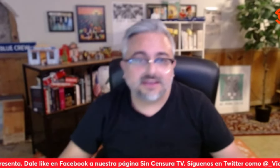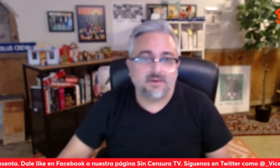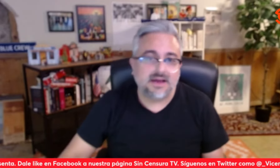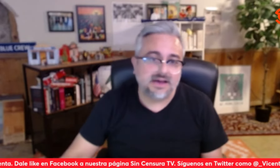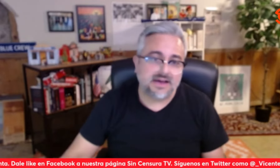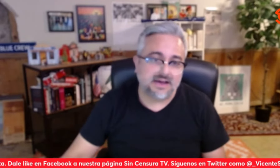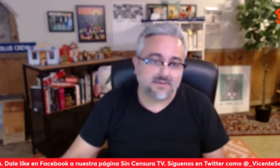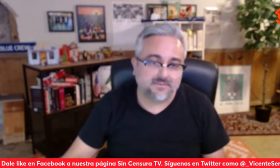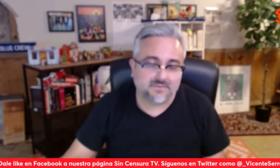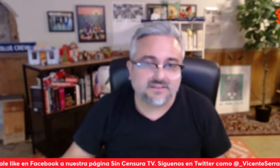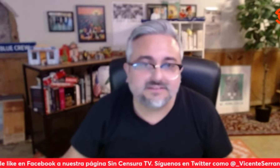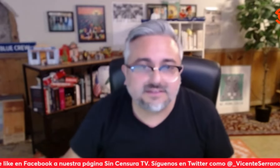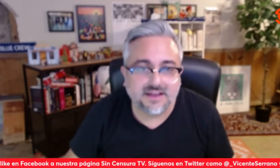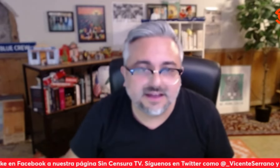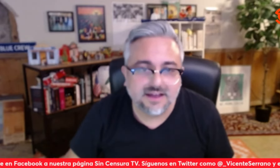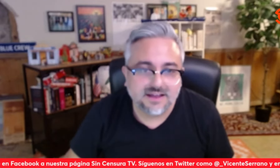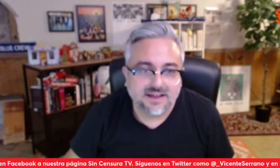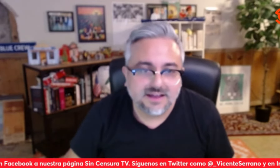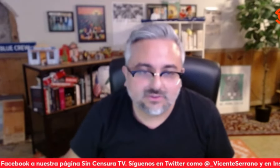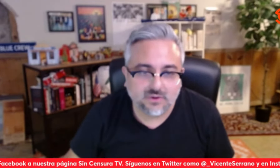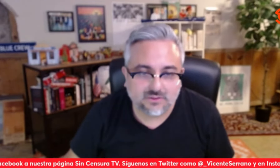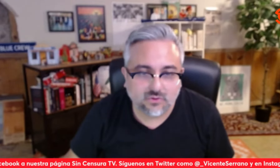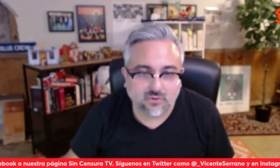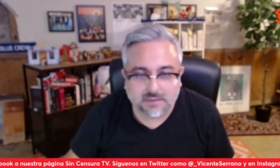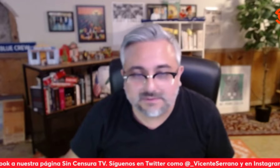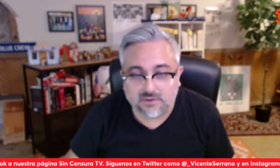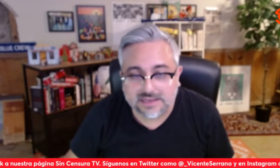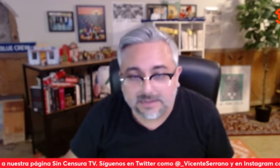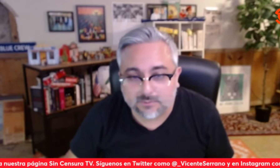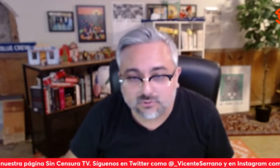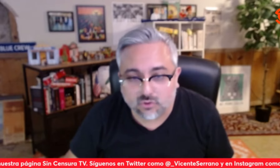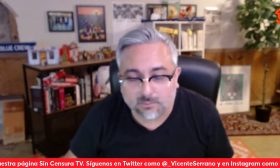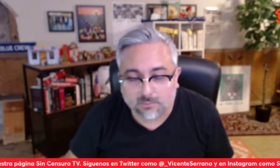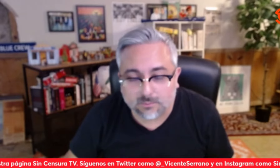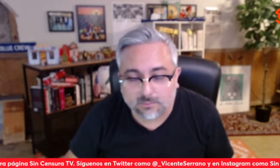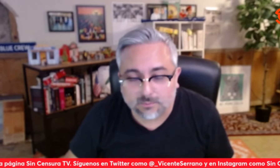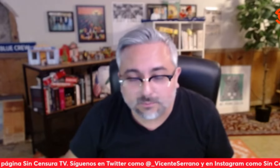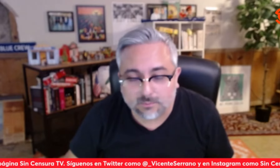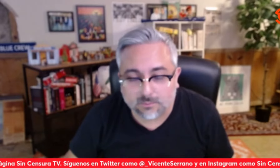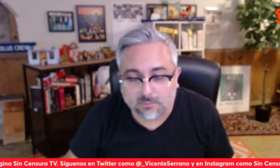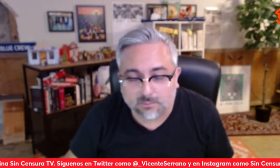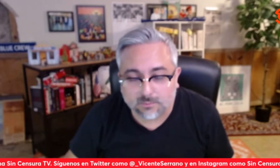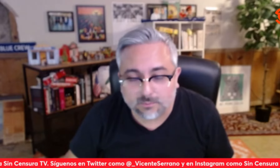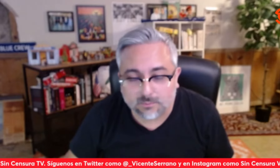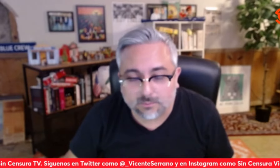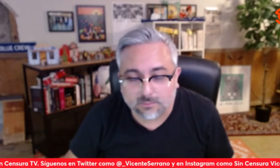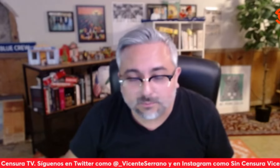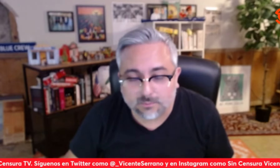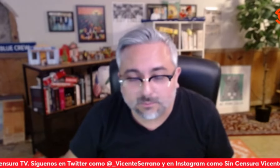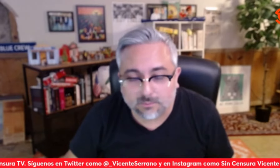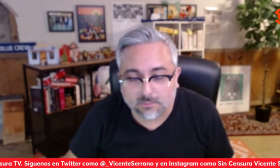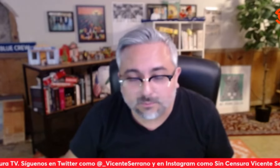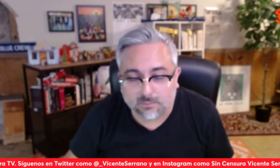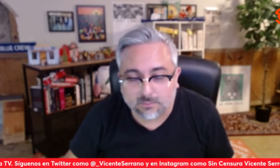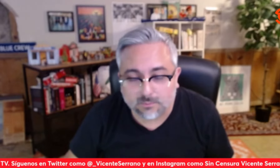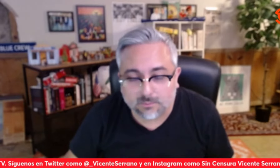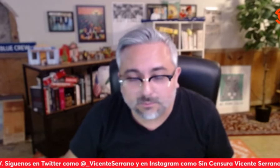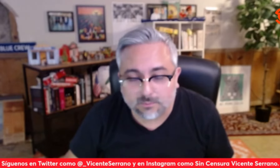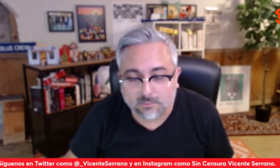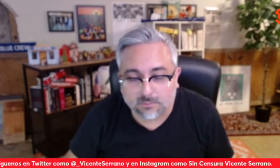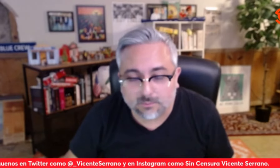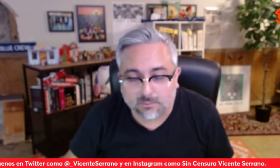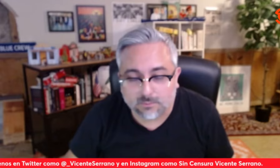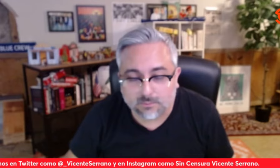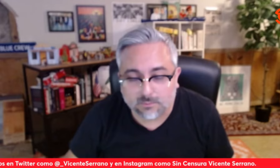que iba a irse a todo, que iba a hacer una gira por todo México y todo eso, pero en los primeros meses